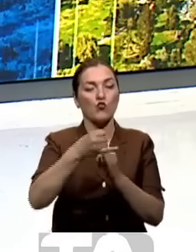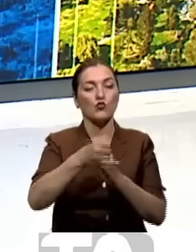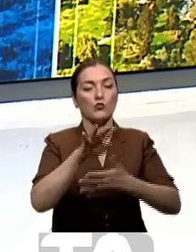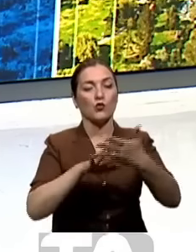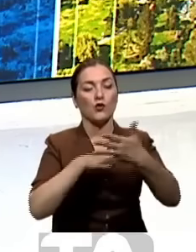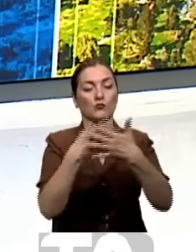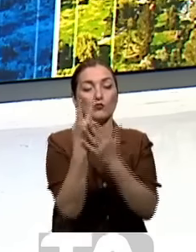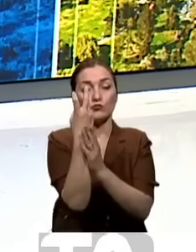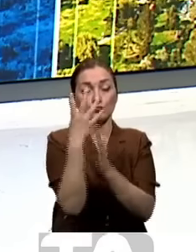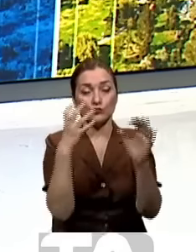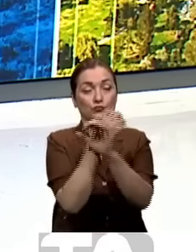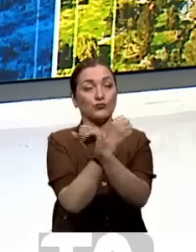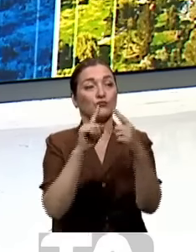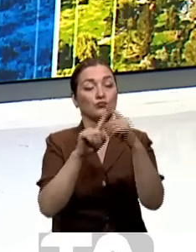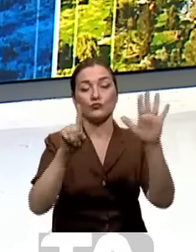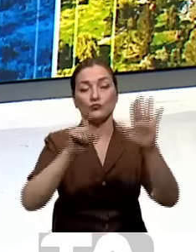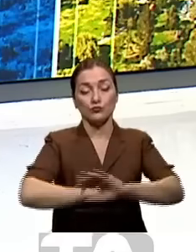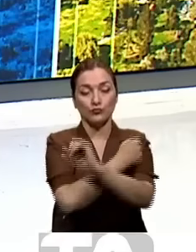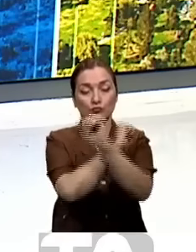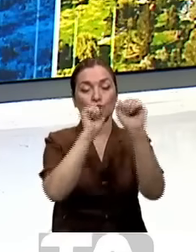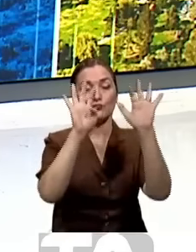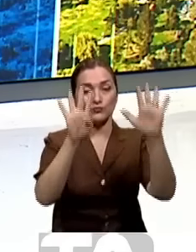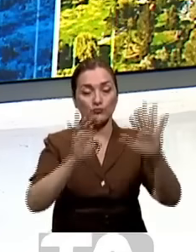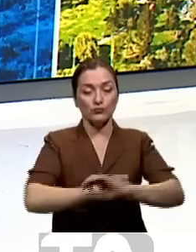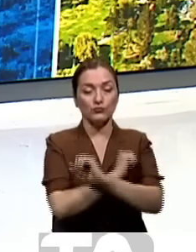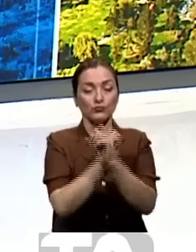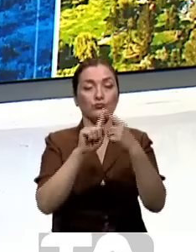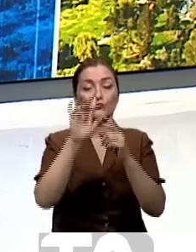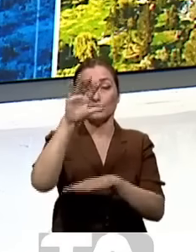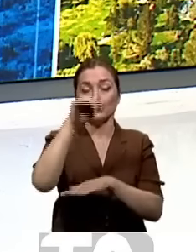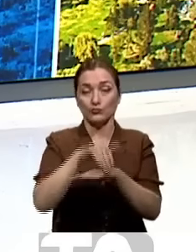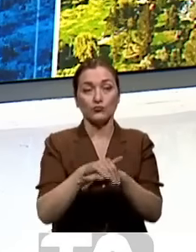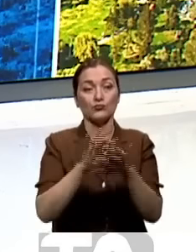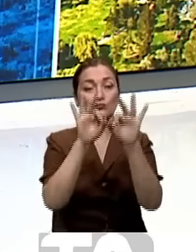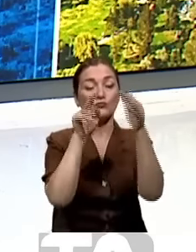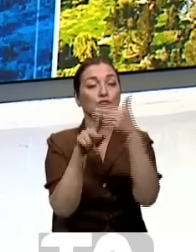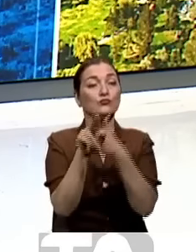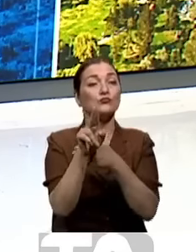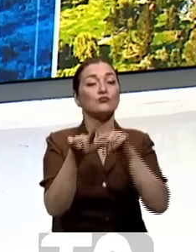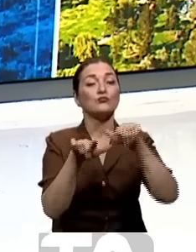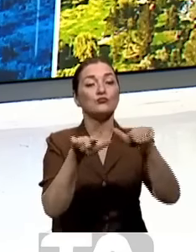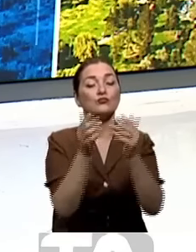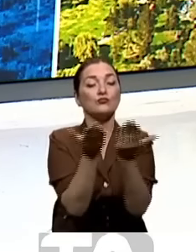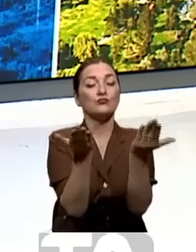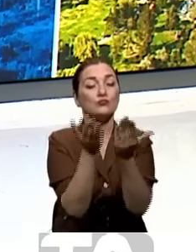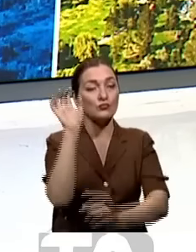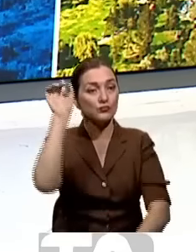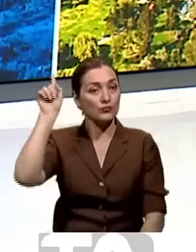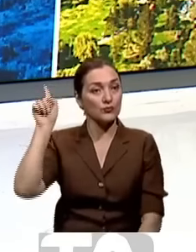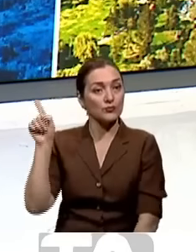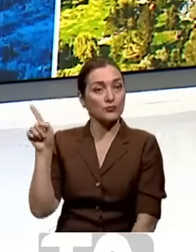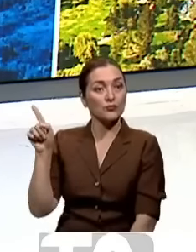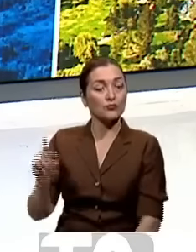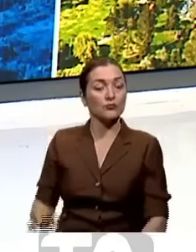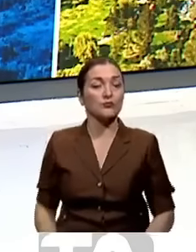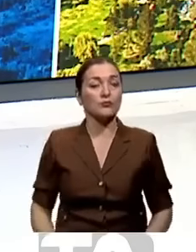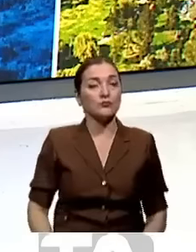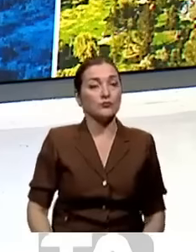0 horas a 6 de la mañana y de 9 de la mañana a 5 de la tarde. No tendrán luz en la Granda Centeno, Cristianía, Coto Collao,